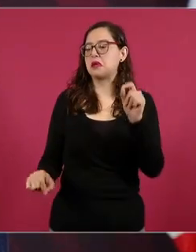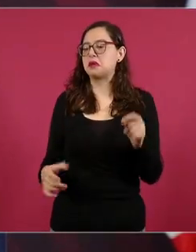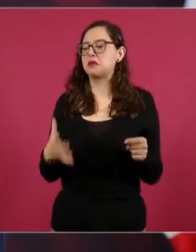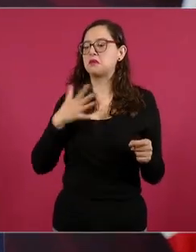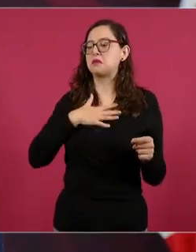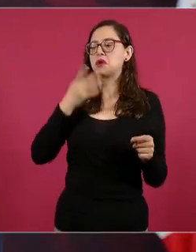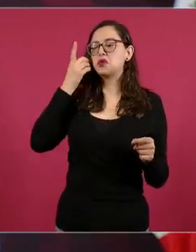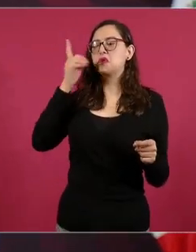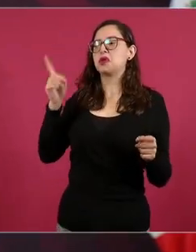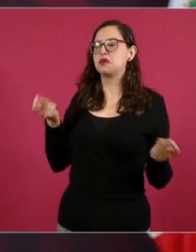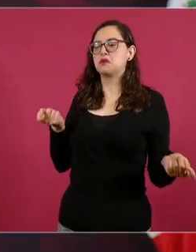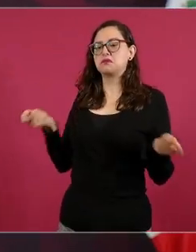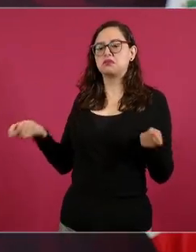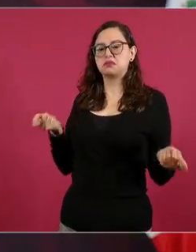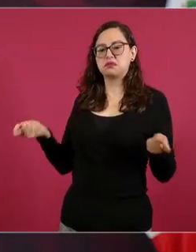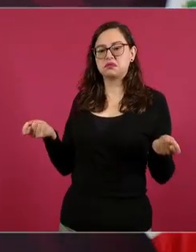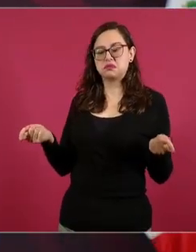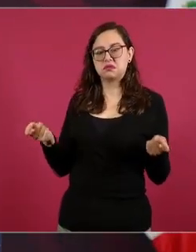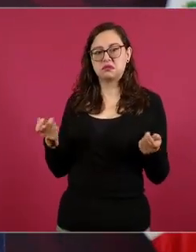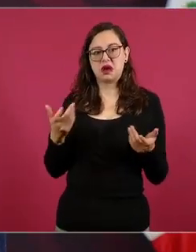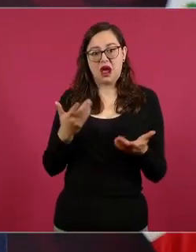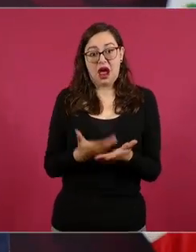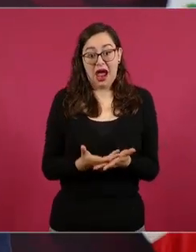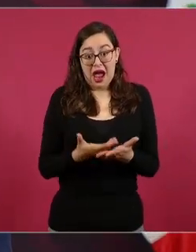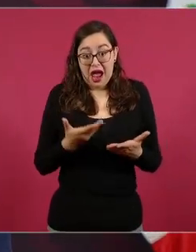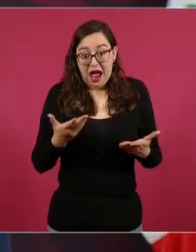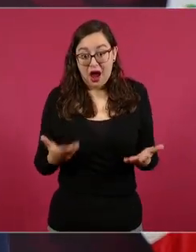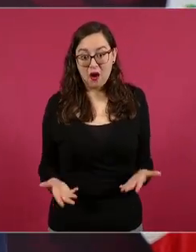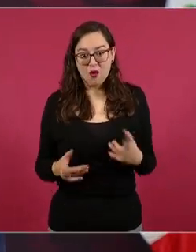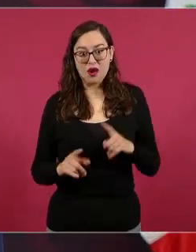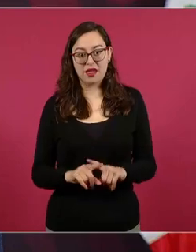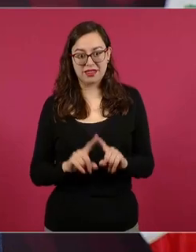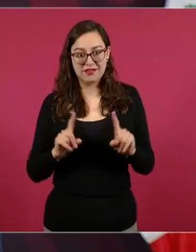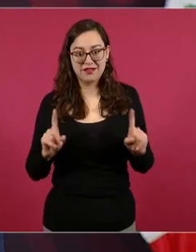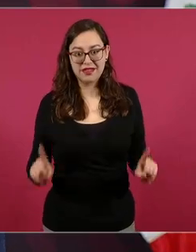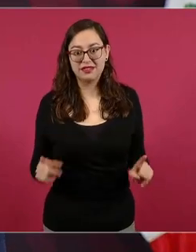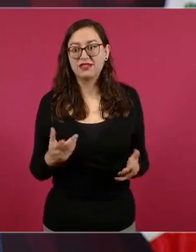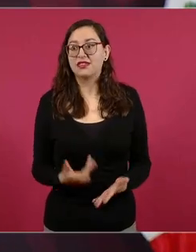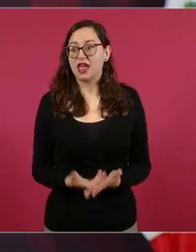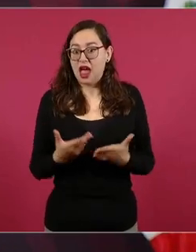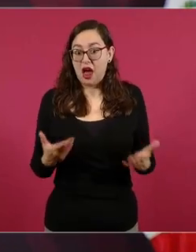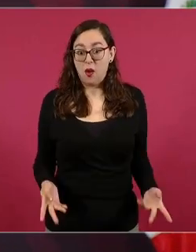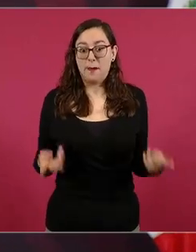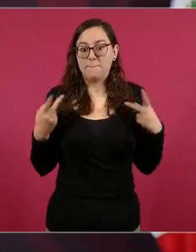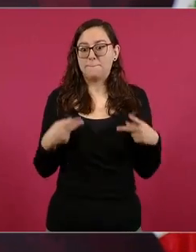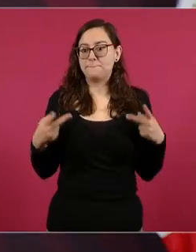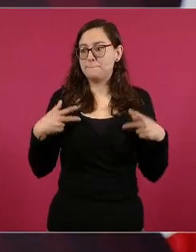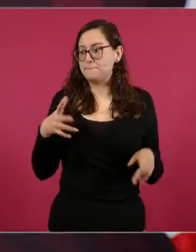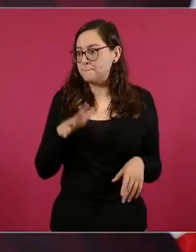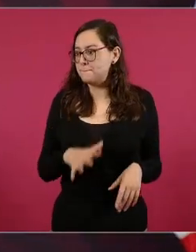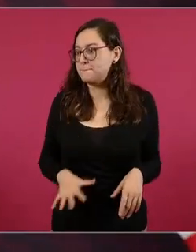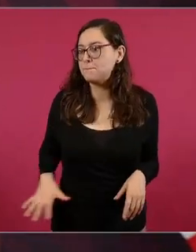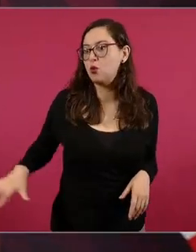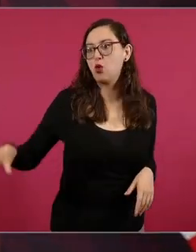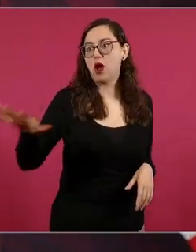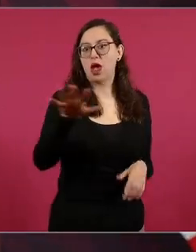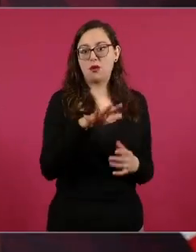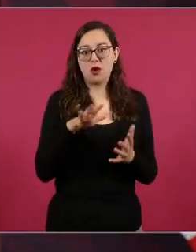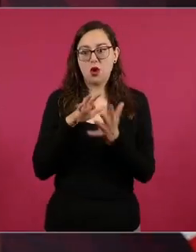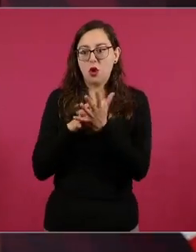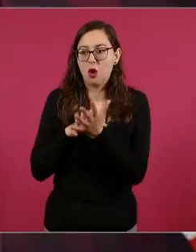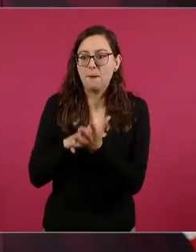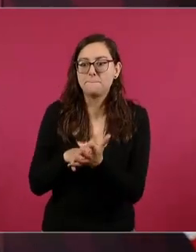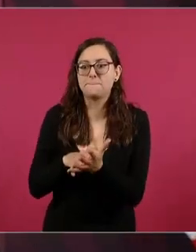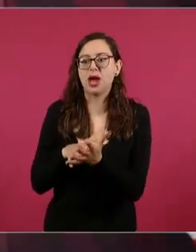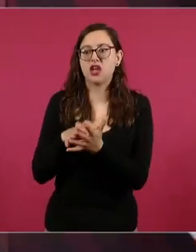cosas, ya se empoderó el pueblo y ya ellos no